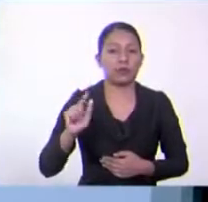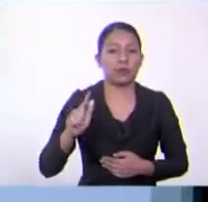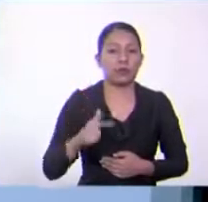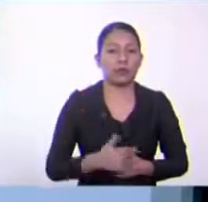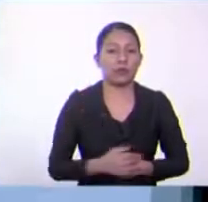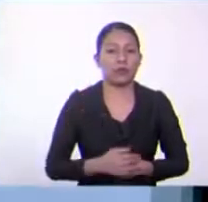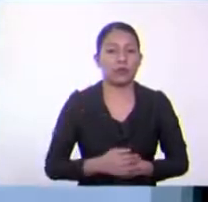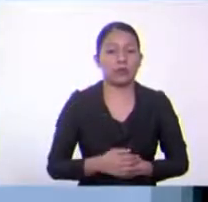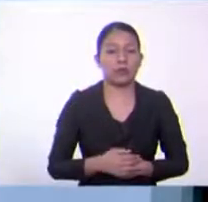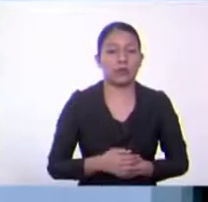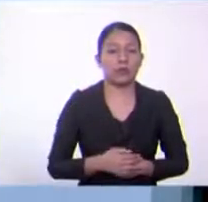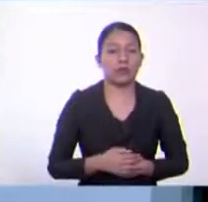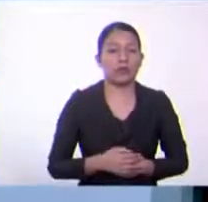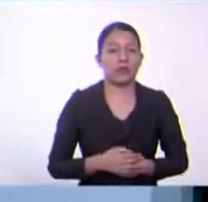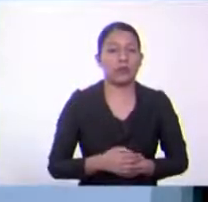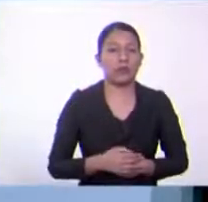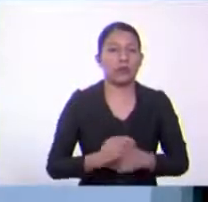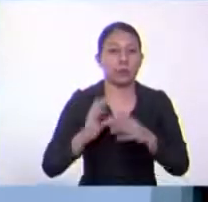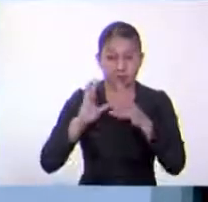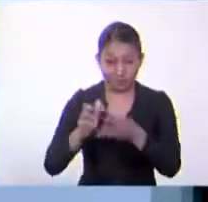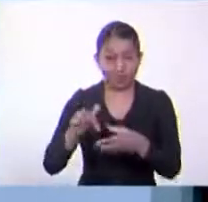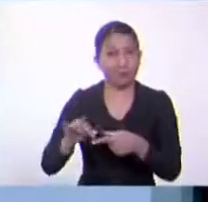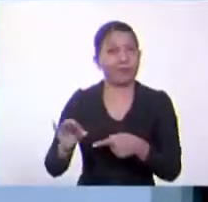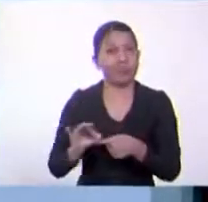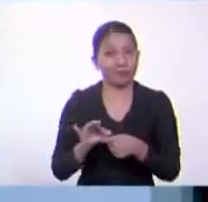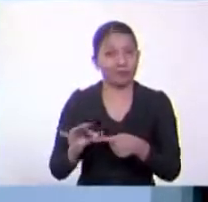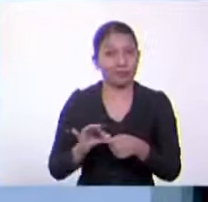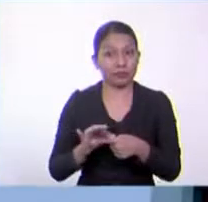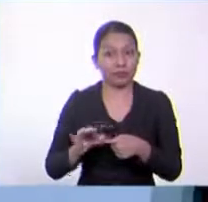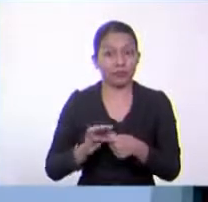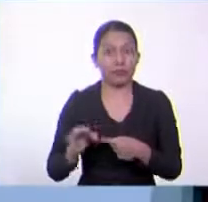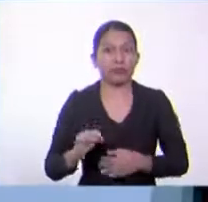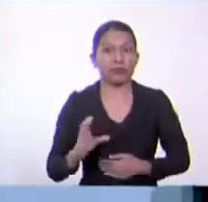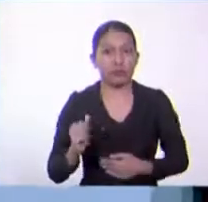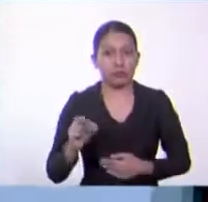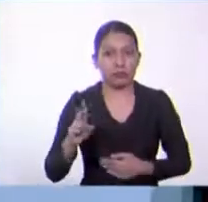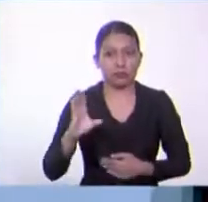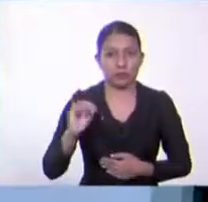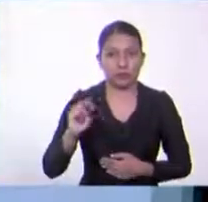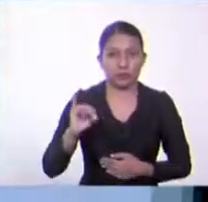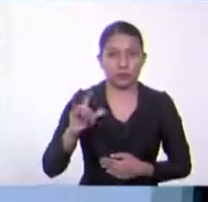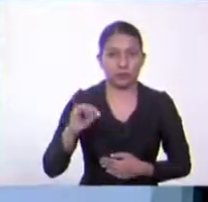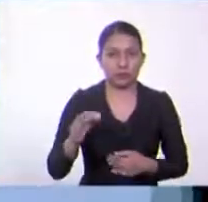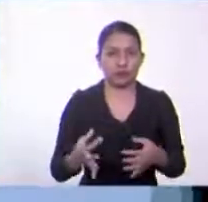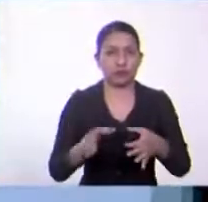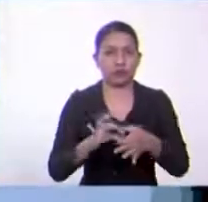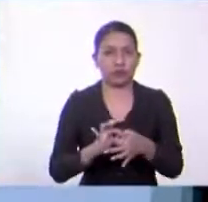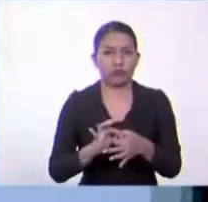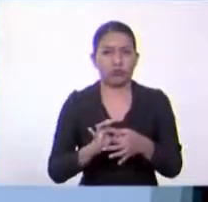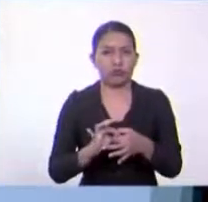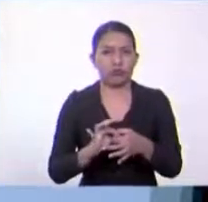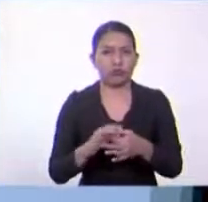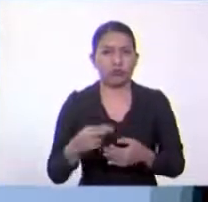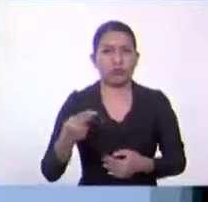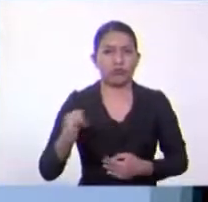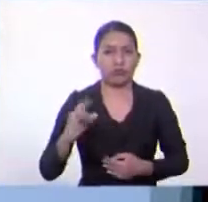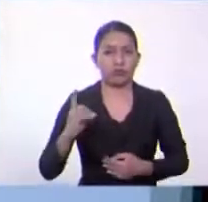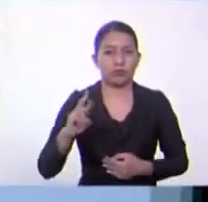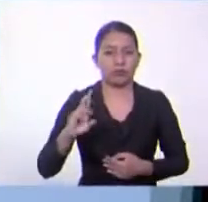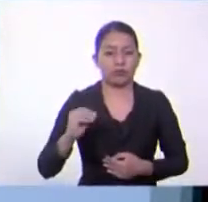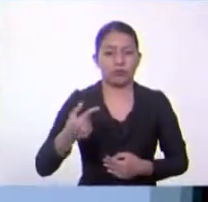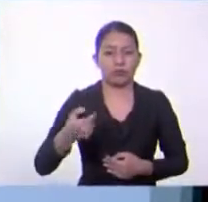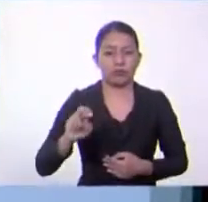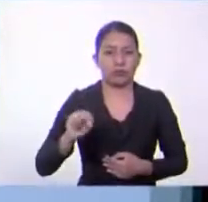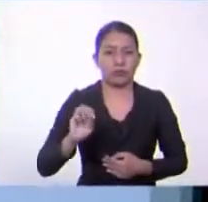butanal. El grupo funcional es el carbonilo unido al hidrógeno. Y